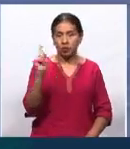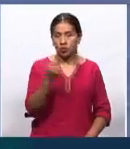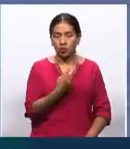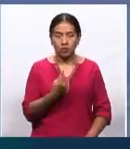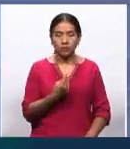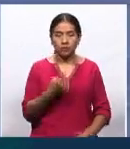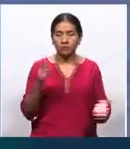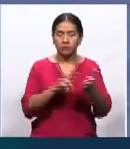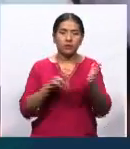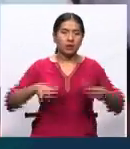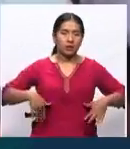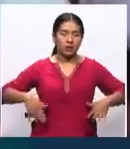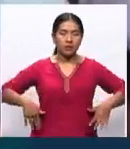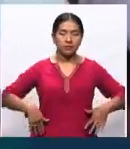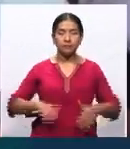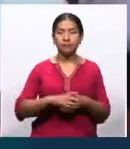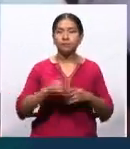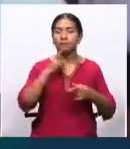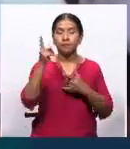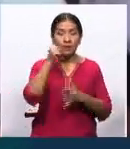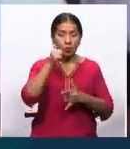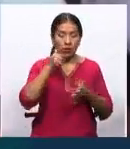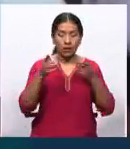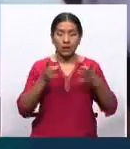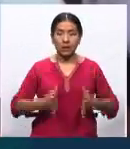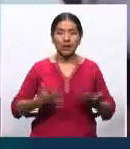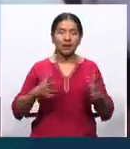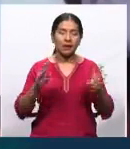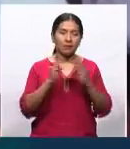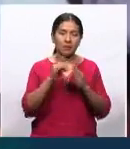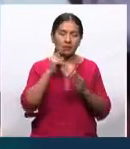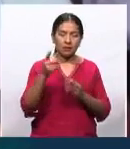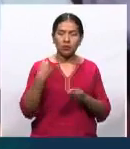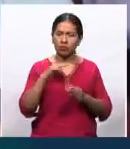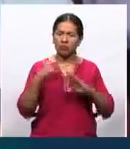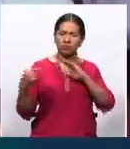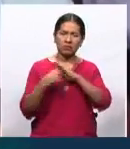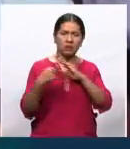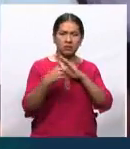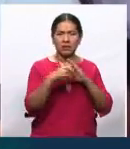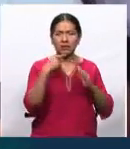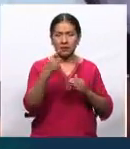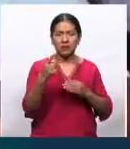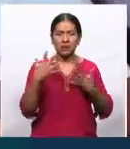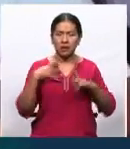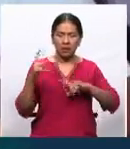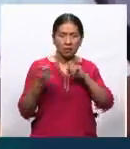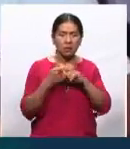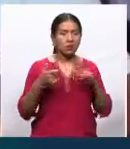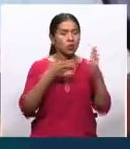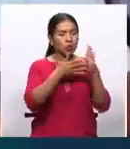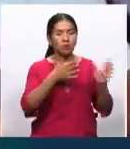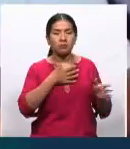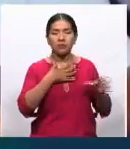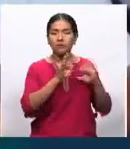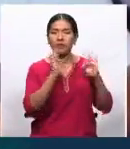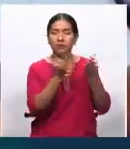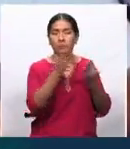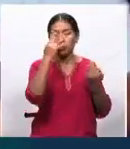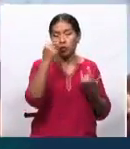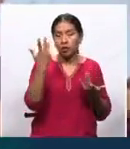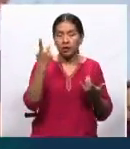Nacional Departamental. La dirigente denunció que viene siendo amenazada de muerte y que su familia corre peligro solo por el hecho de salir